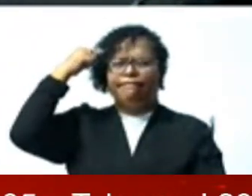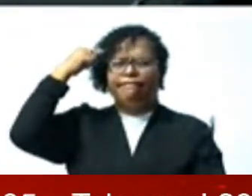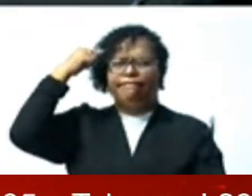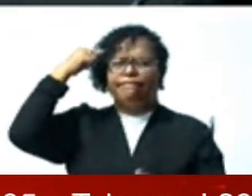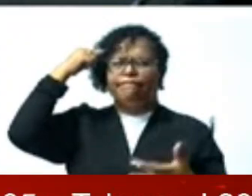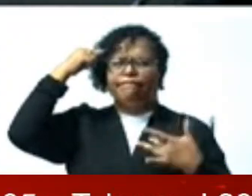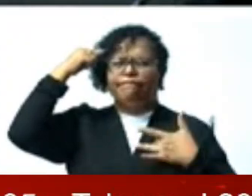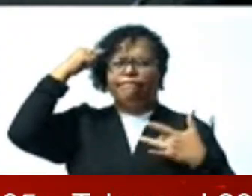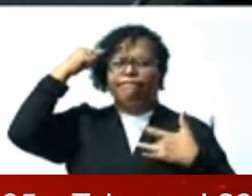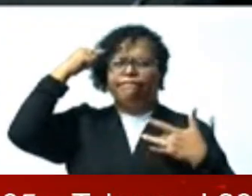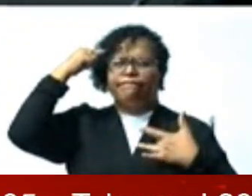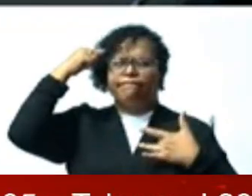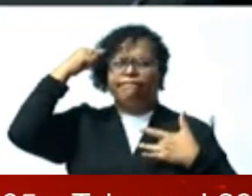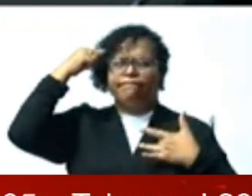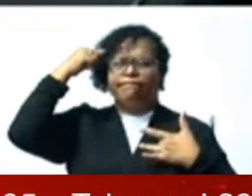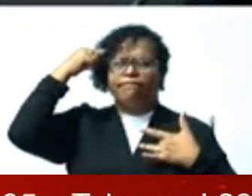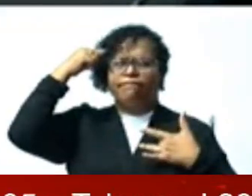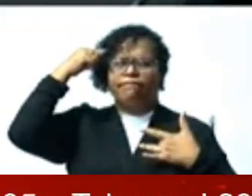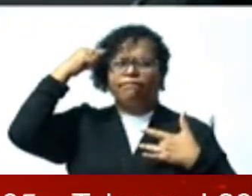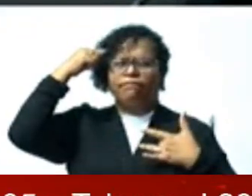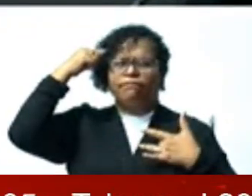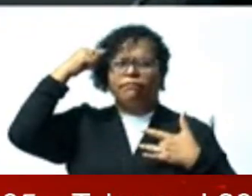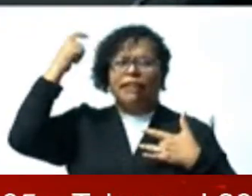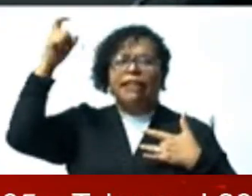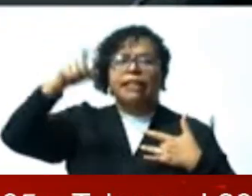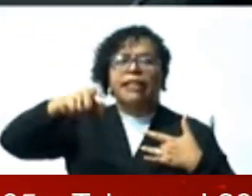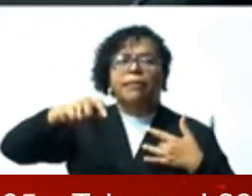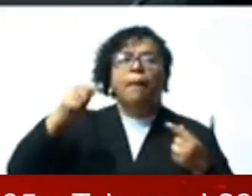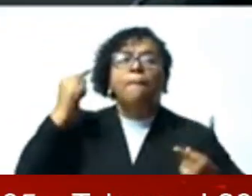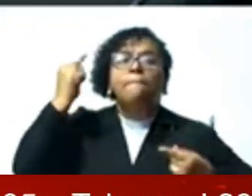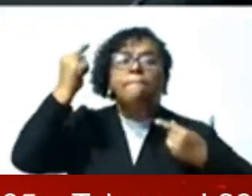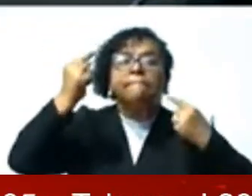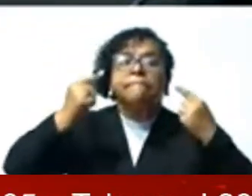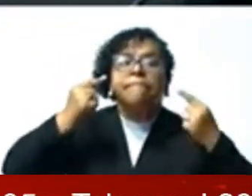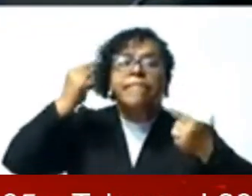pensante, ser pensante